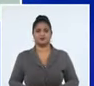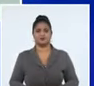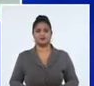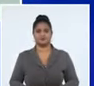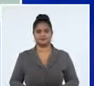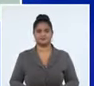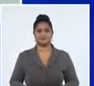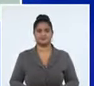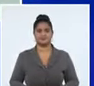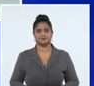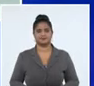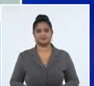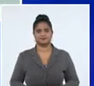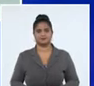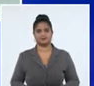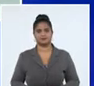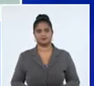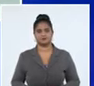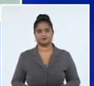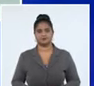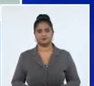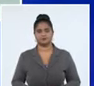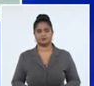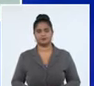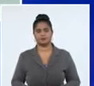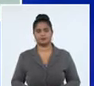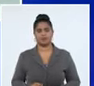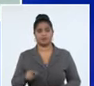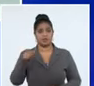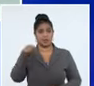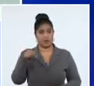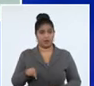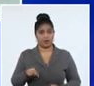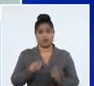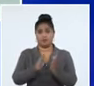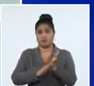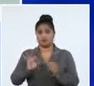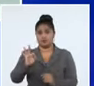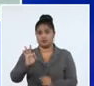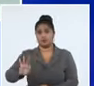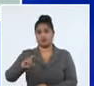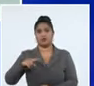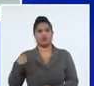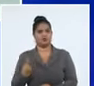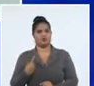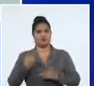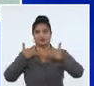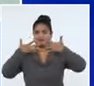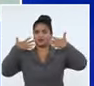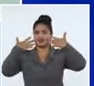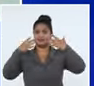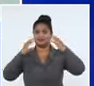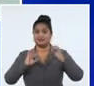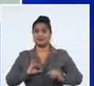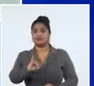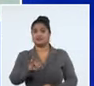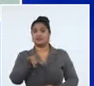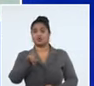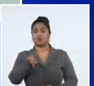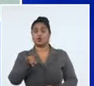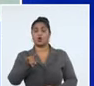7.434 casos diarios. Y aunque no estemos satisfechos, los